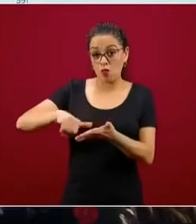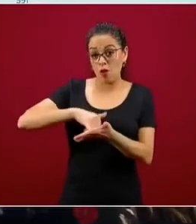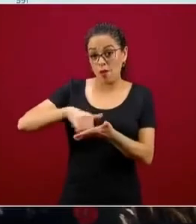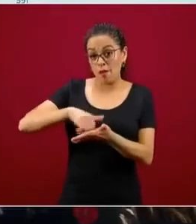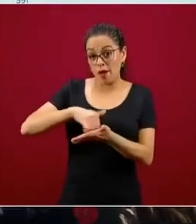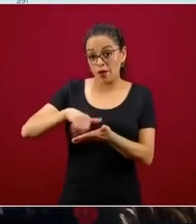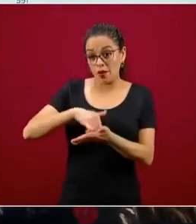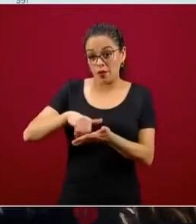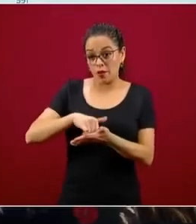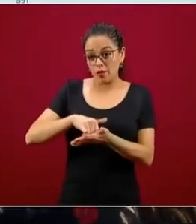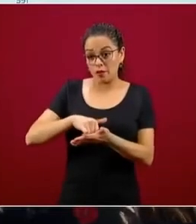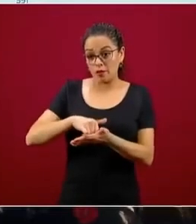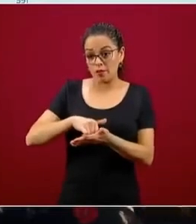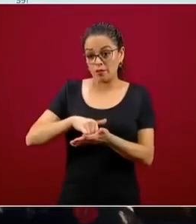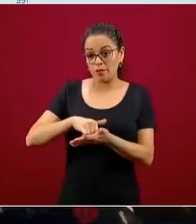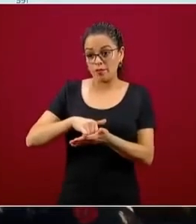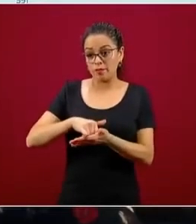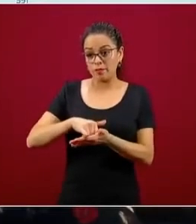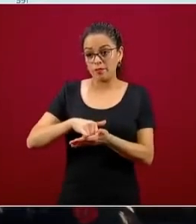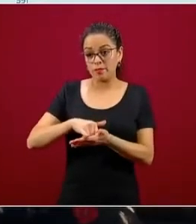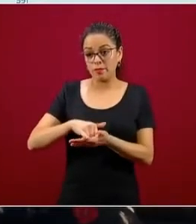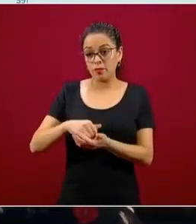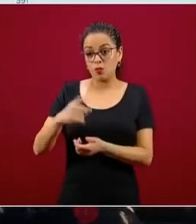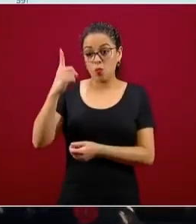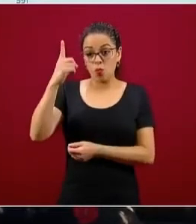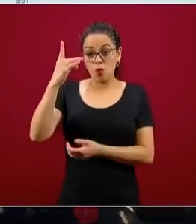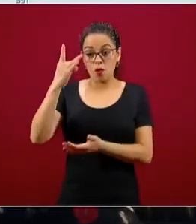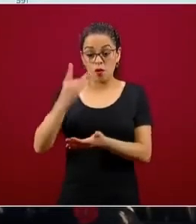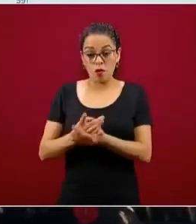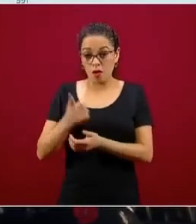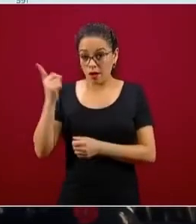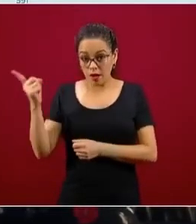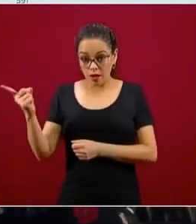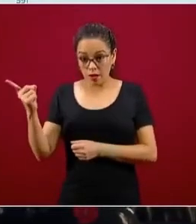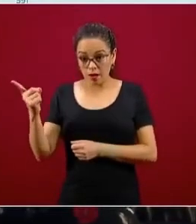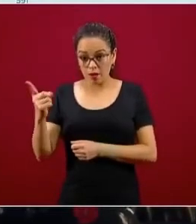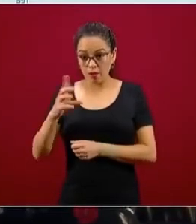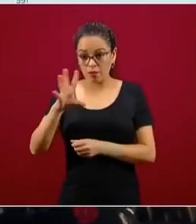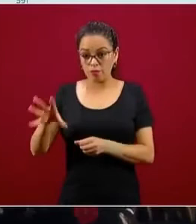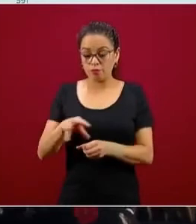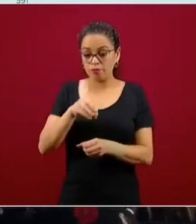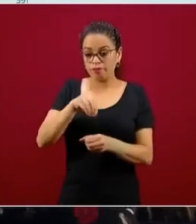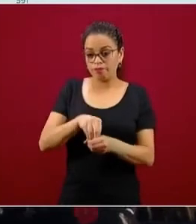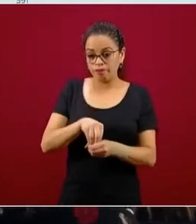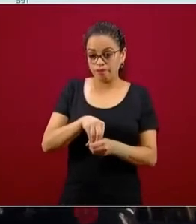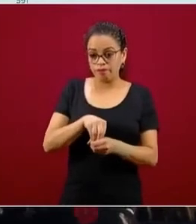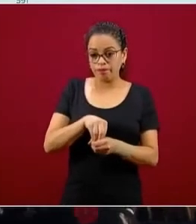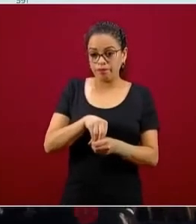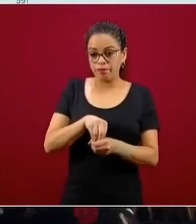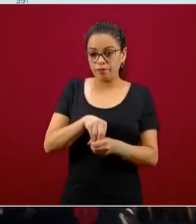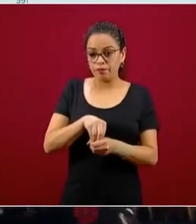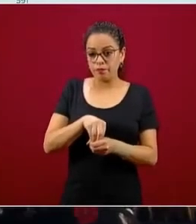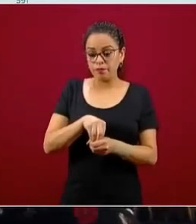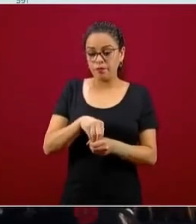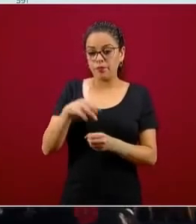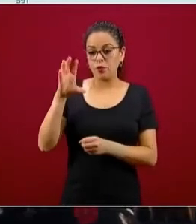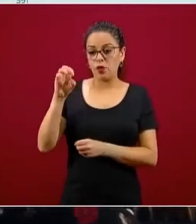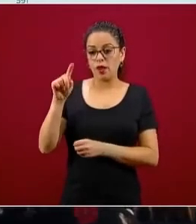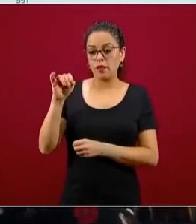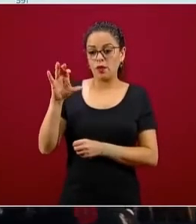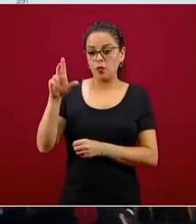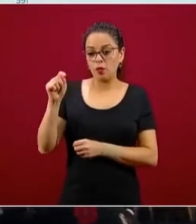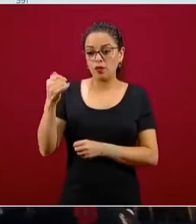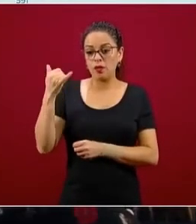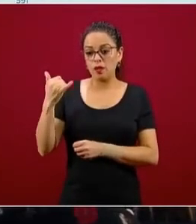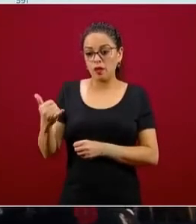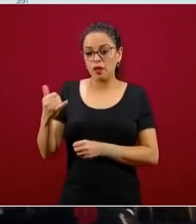no es solamente la ciudad de Nueva York, incluye en este caso Connecticut y